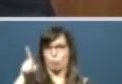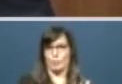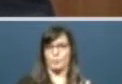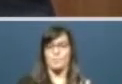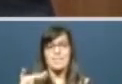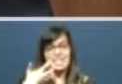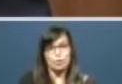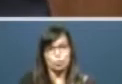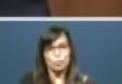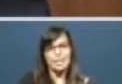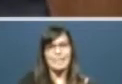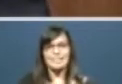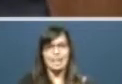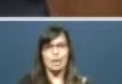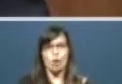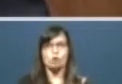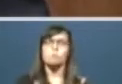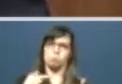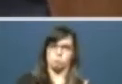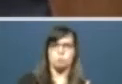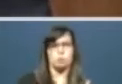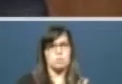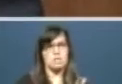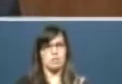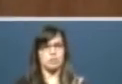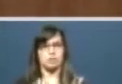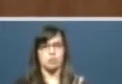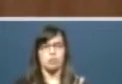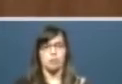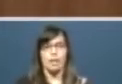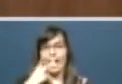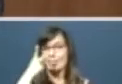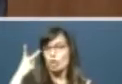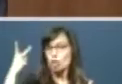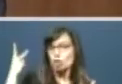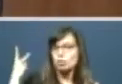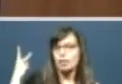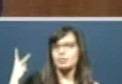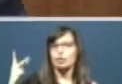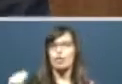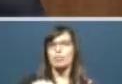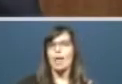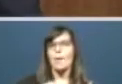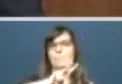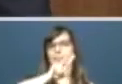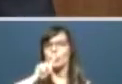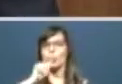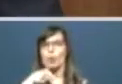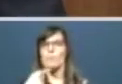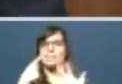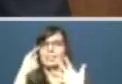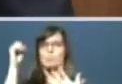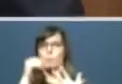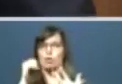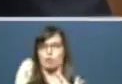que en castilla y león' tiene un peso relativamente elevado y que aportó en 2012 el 21.6 por ciento de todo nuestro valor añadido